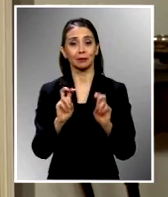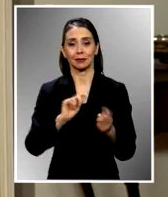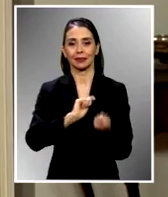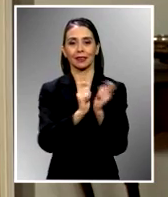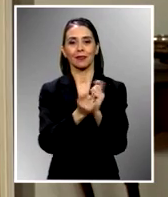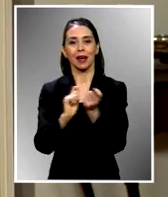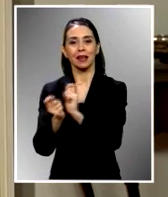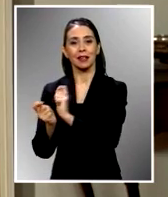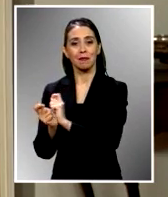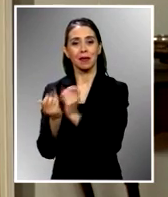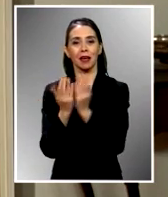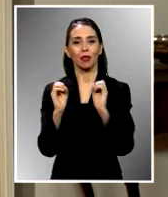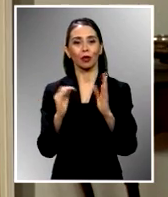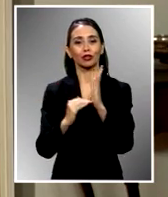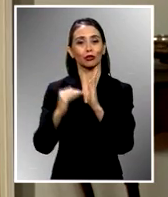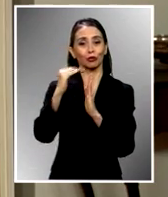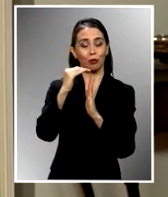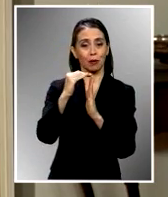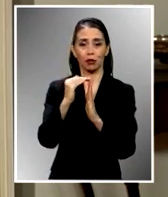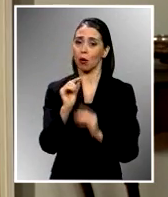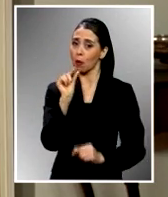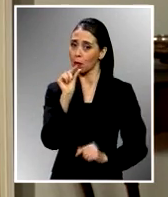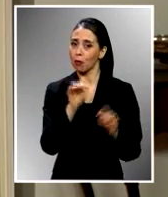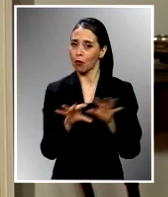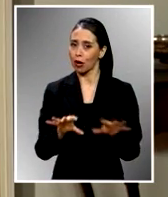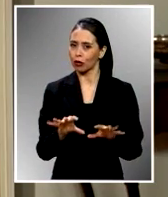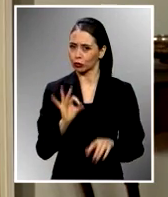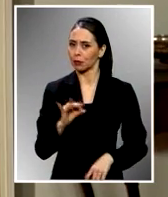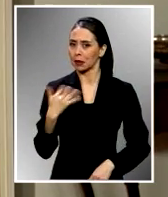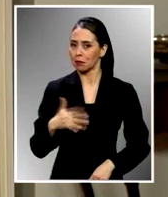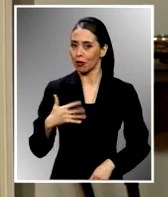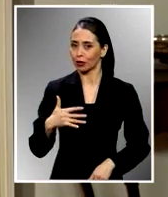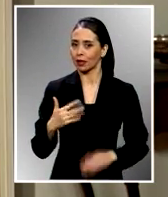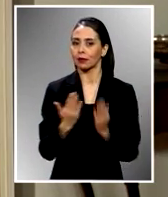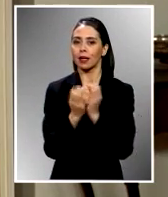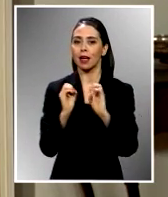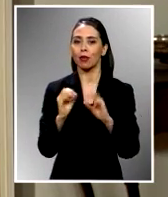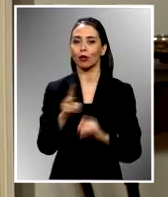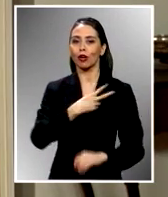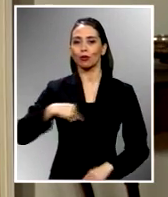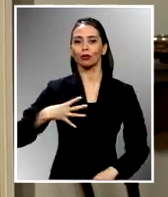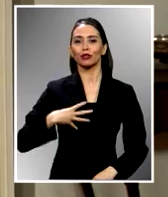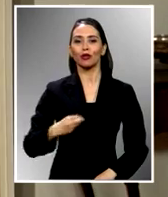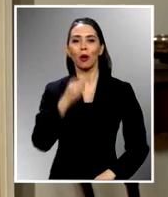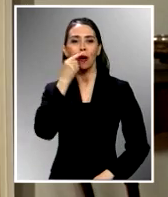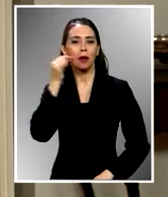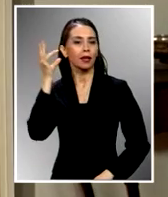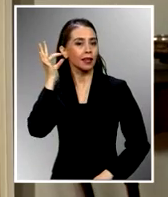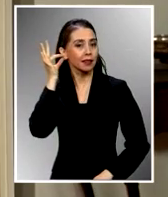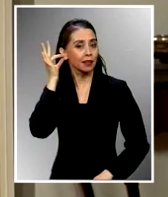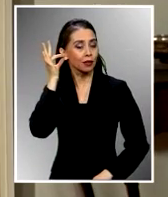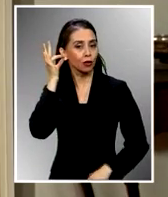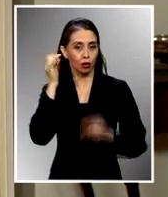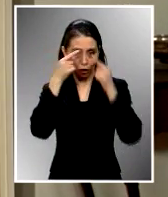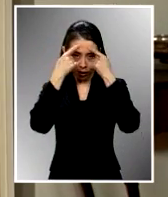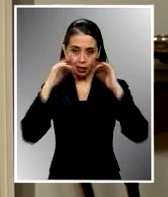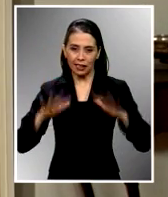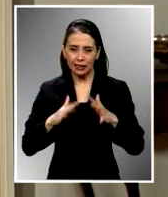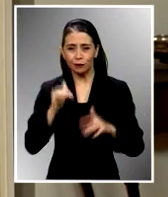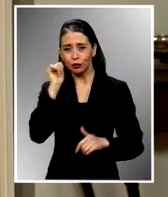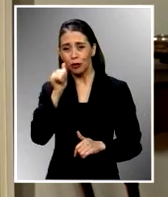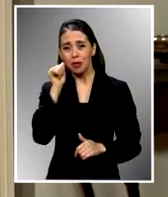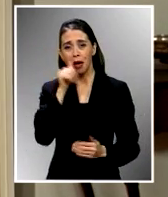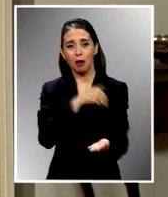nuestra educación superior Hay pocas cosas tan importantes como la educación de nuestros hijos e hijas en los esfuerzos diarios de